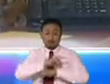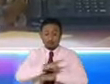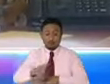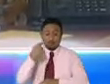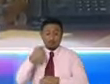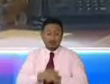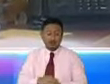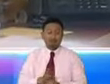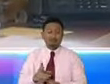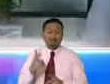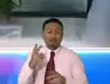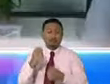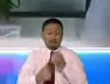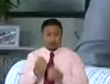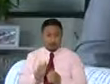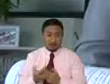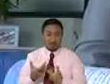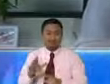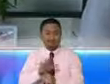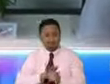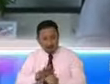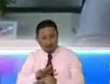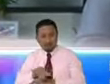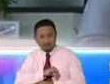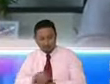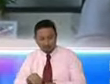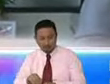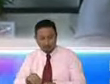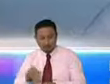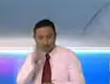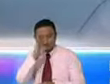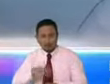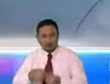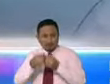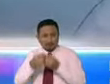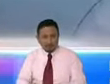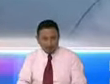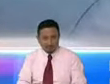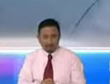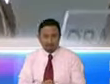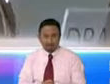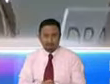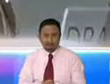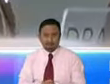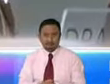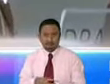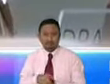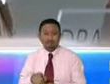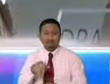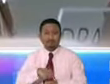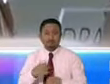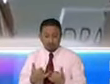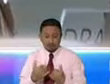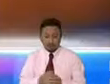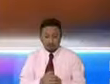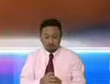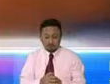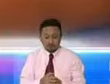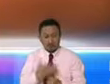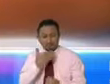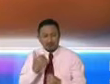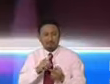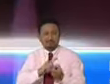son imprescriptibles. Y cree que aunque este delito tiene un periodo de prescripción, la ampliación en un término